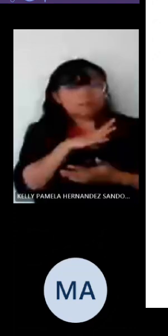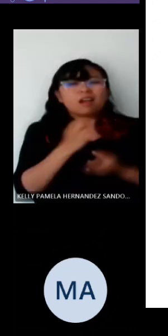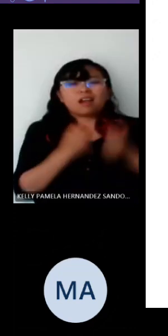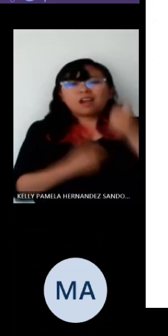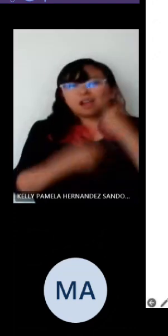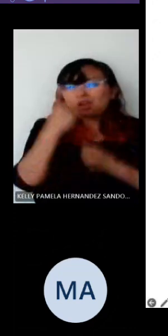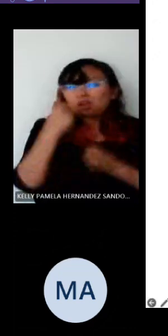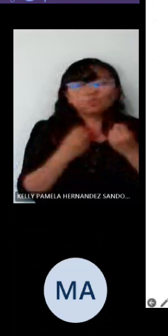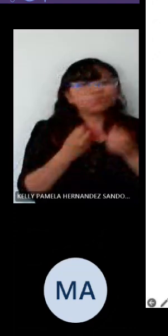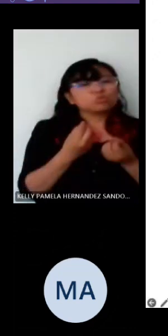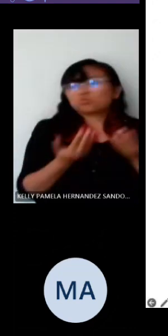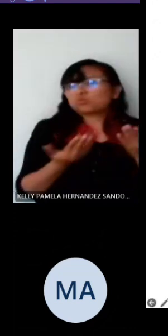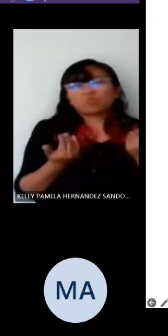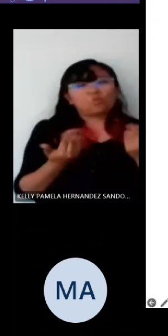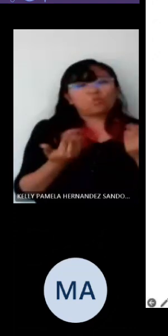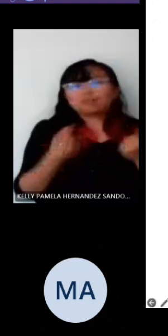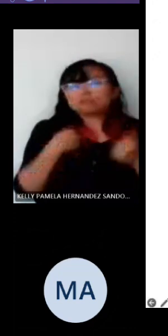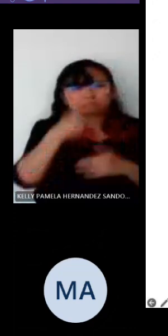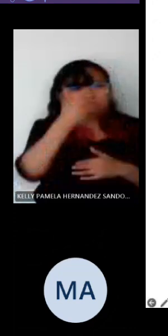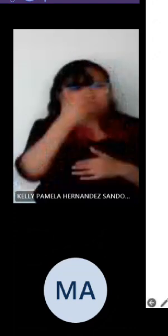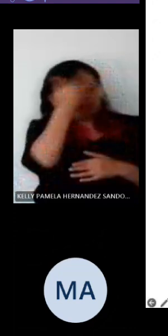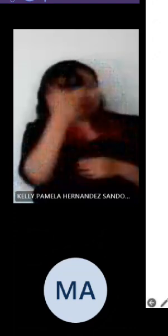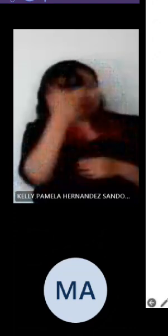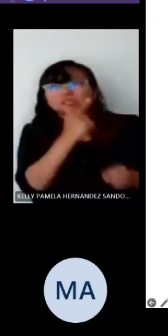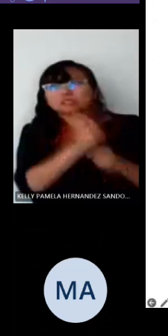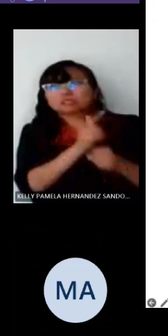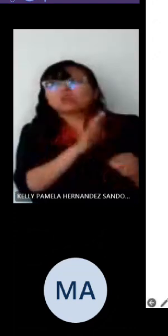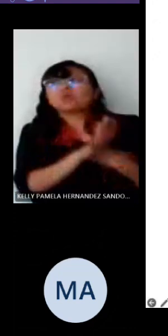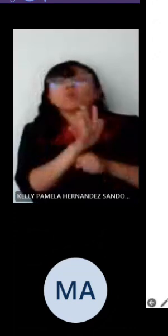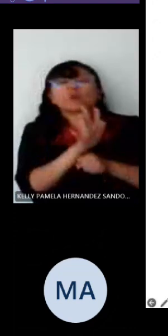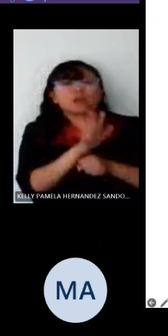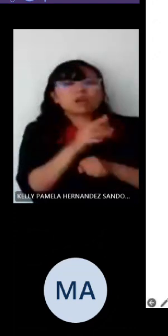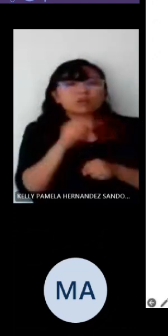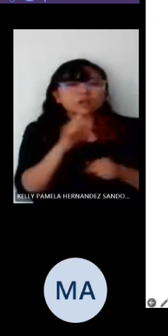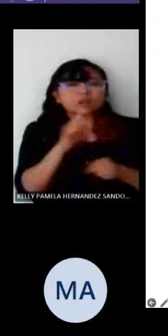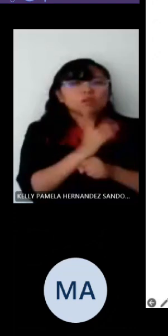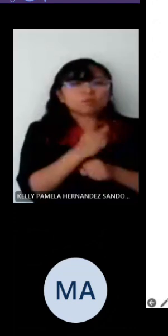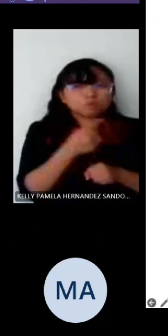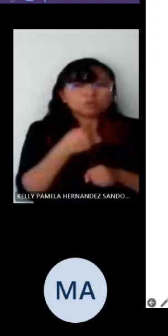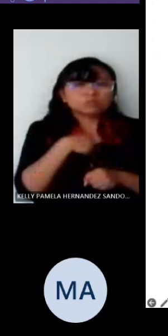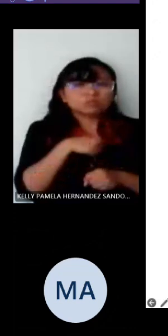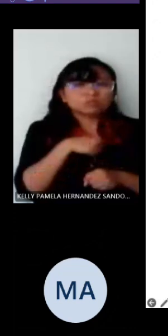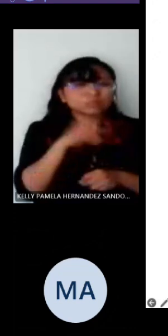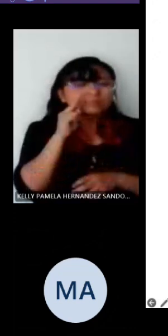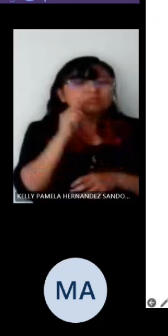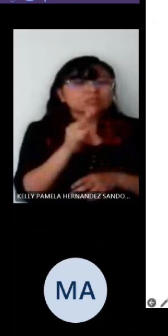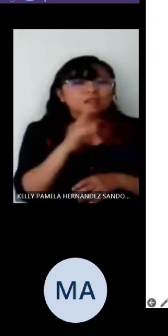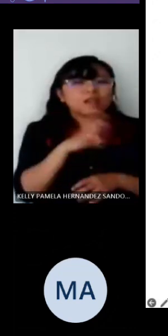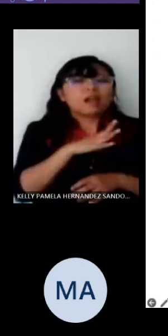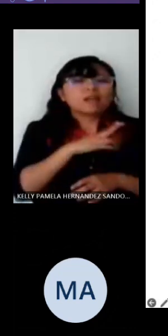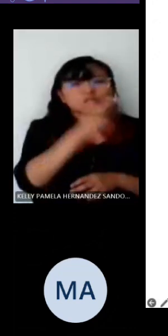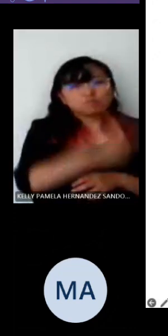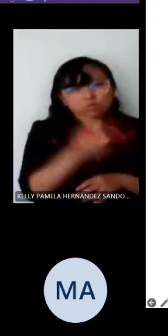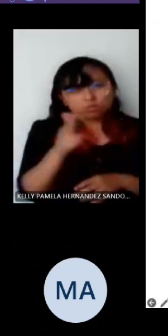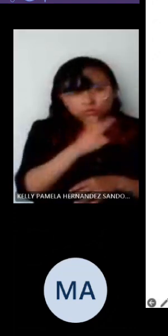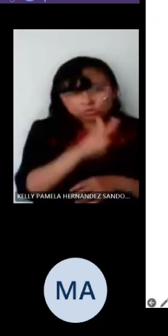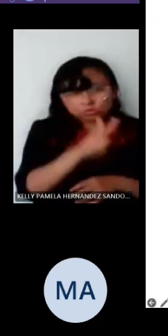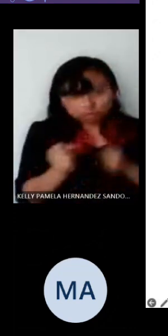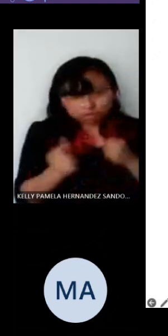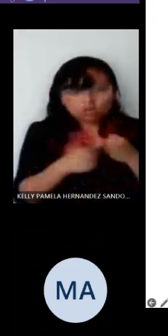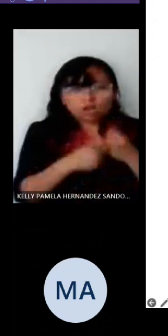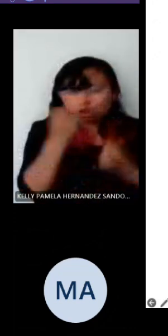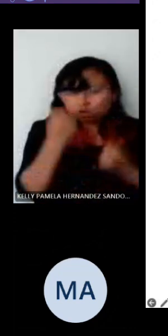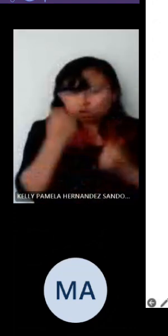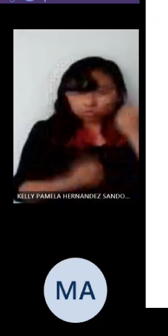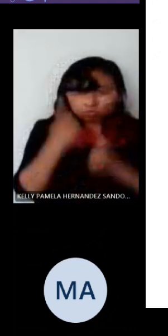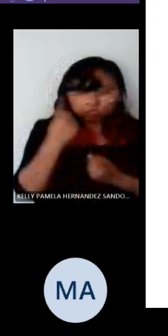donde nada más identificamos una sola mutación y los pacientes efectivamente, por eso en este caso al menos, tenían hipoacusia. Entonces es